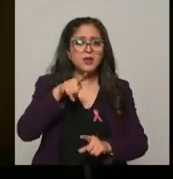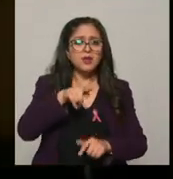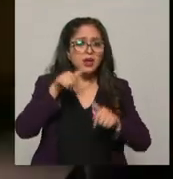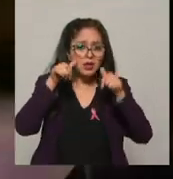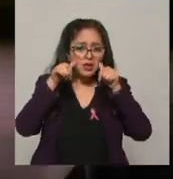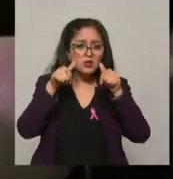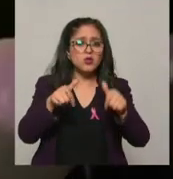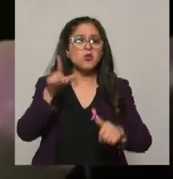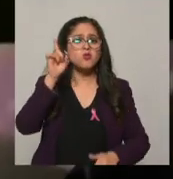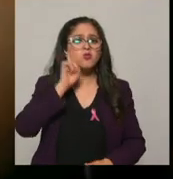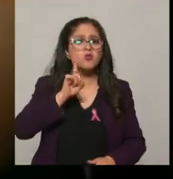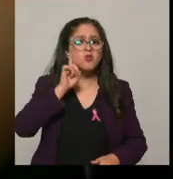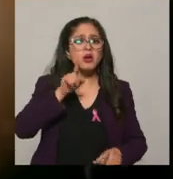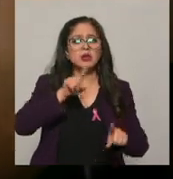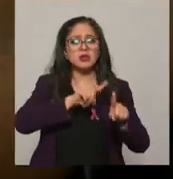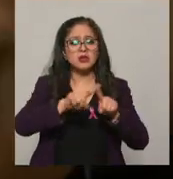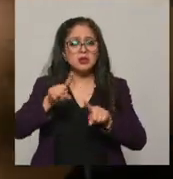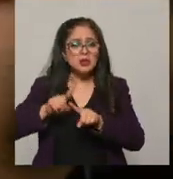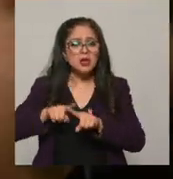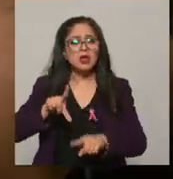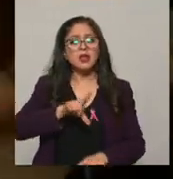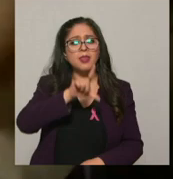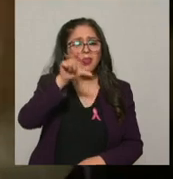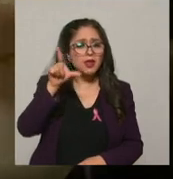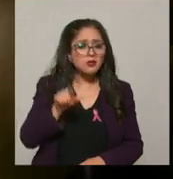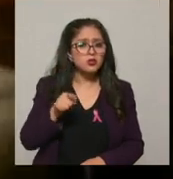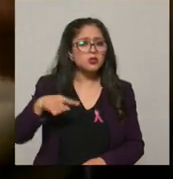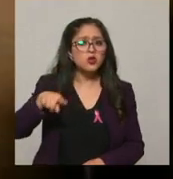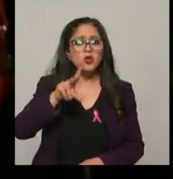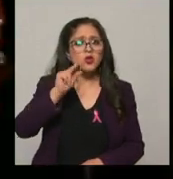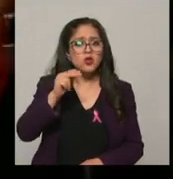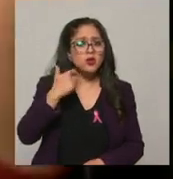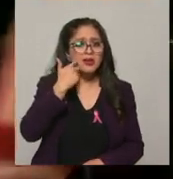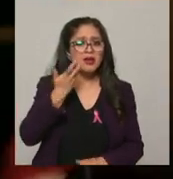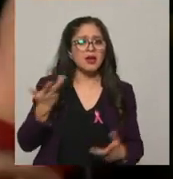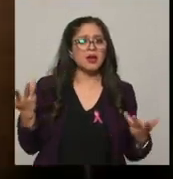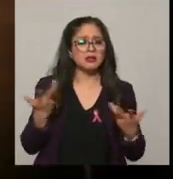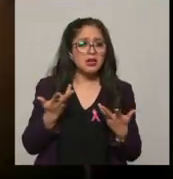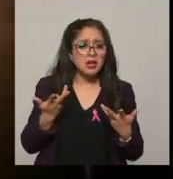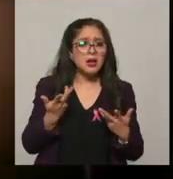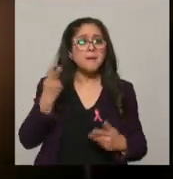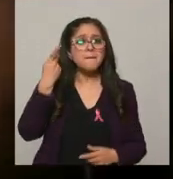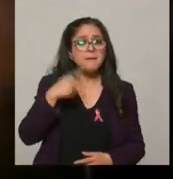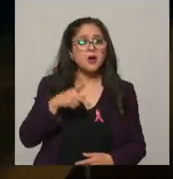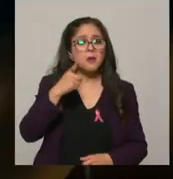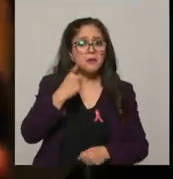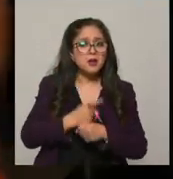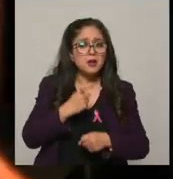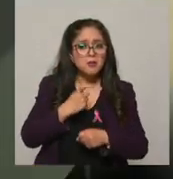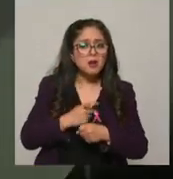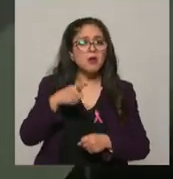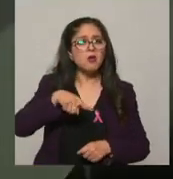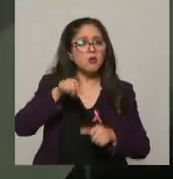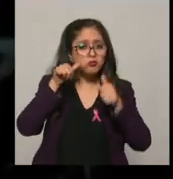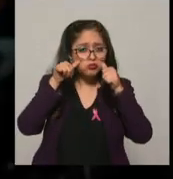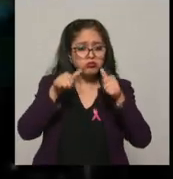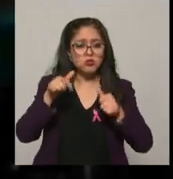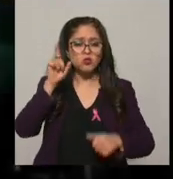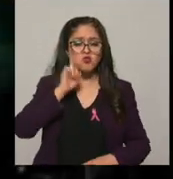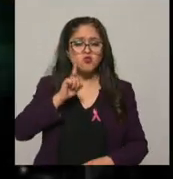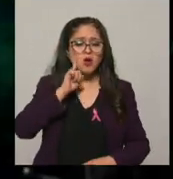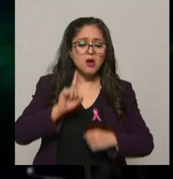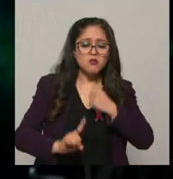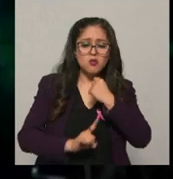las mujeres diversas y que no, al parecer no la ha querido crear. Y tiene que darse cuenta que el problema que enfrentamos las mujeres